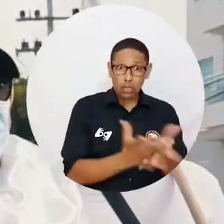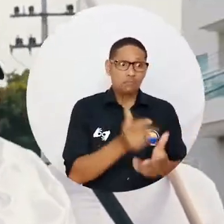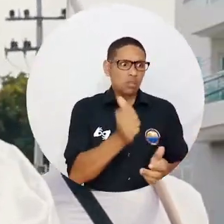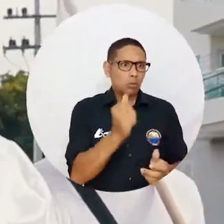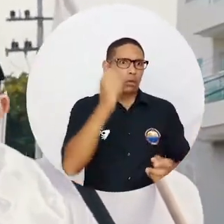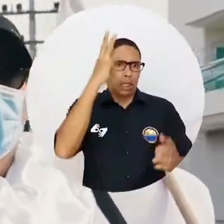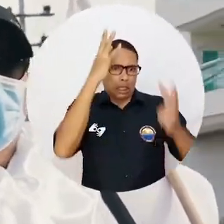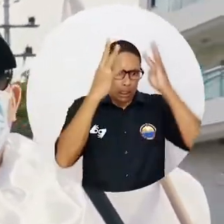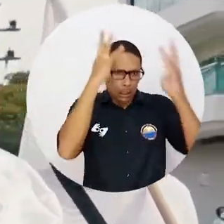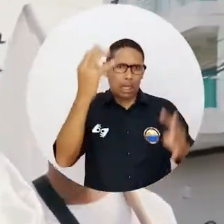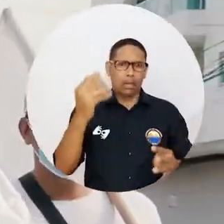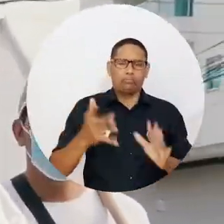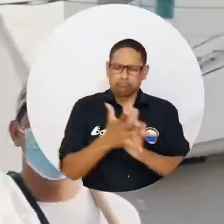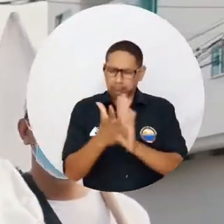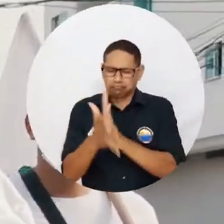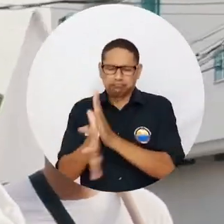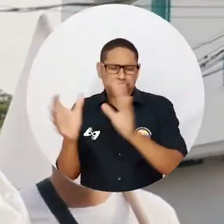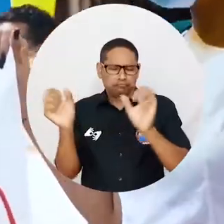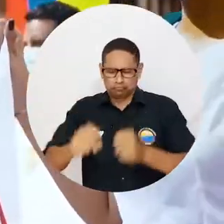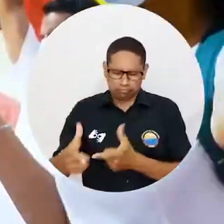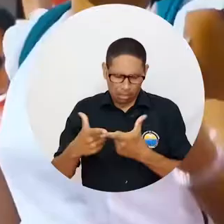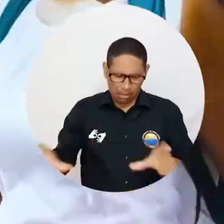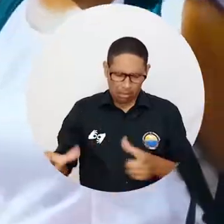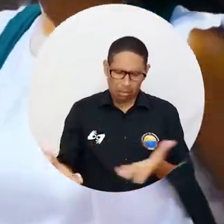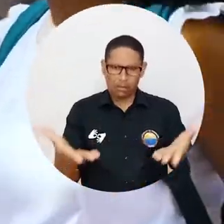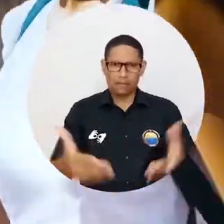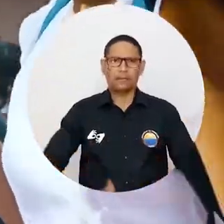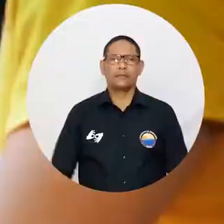sus ideas y opiniones. Conozcamos lo que dijeron.